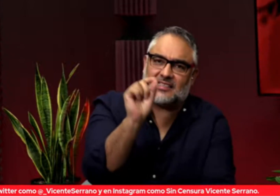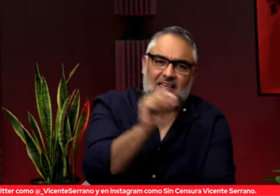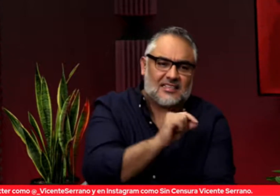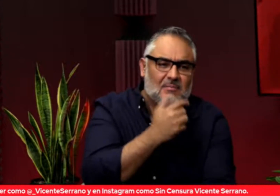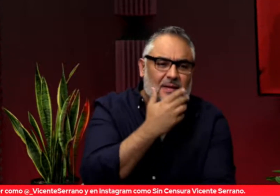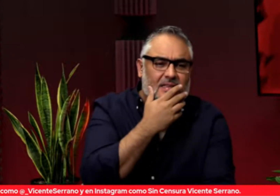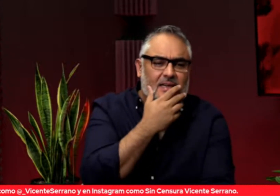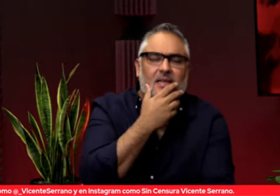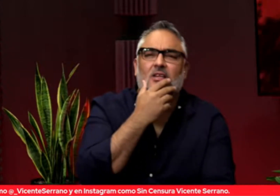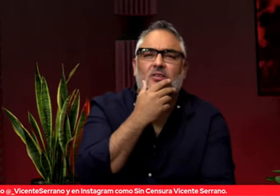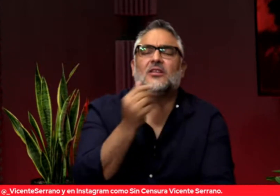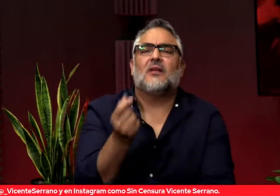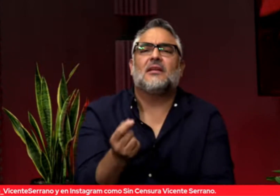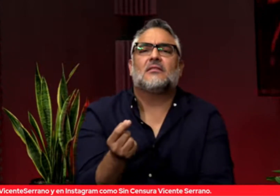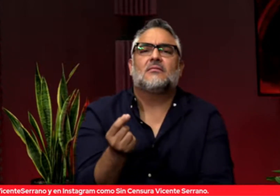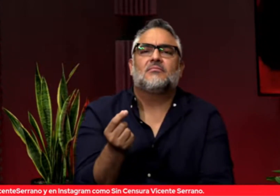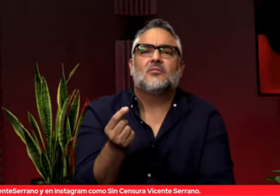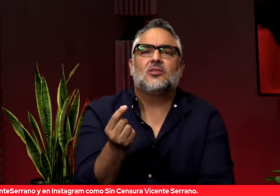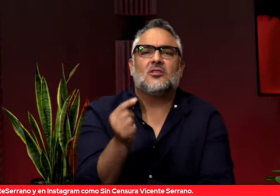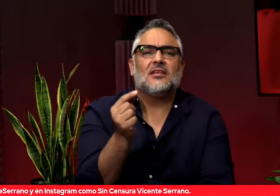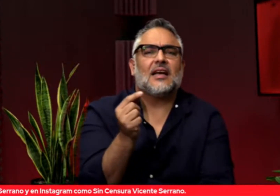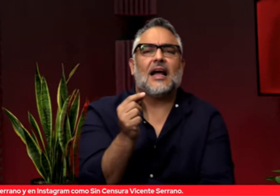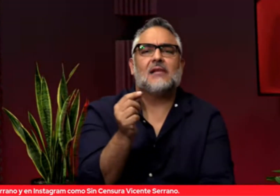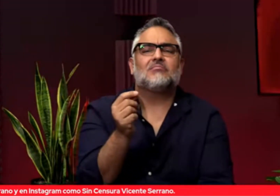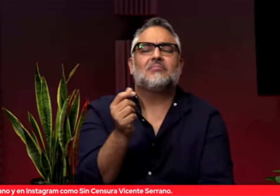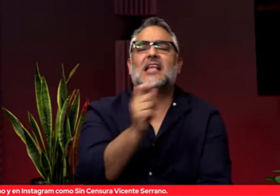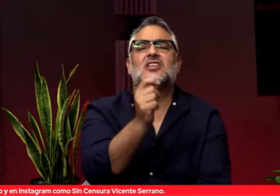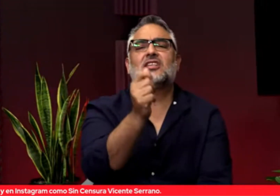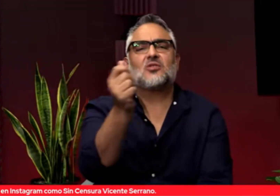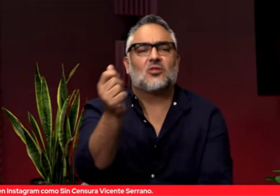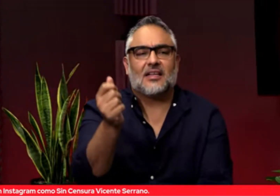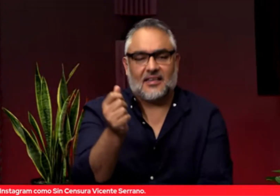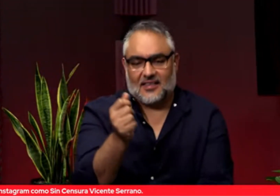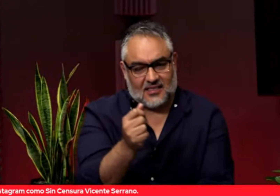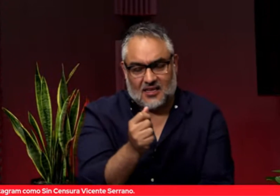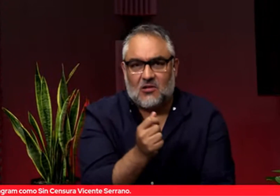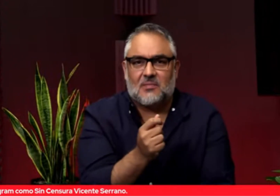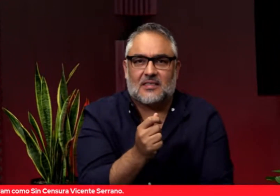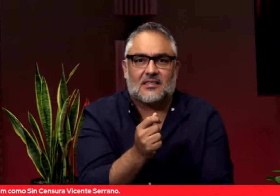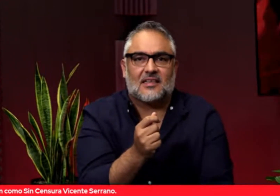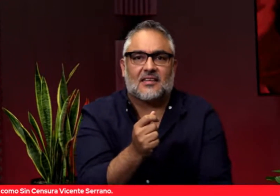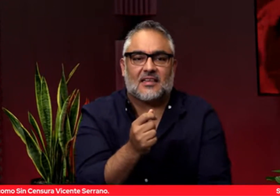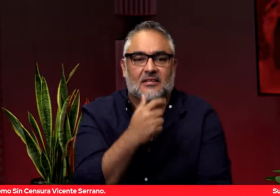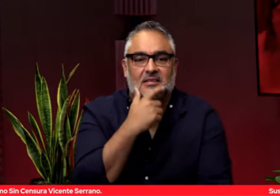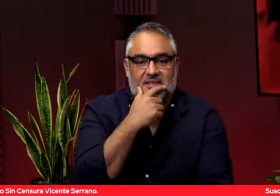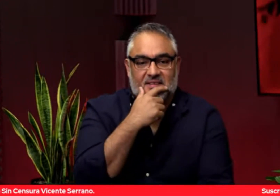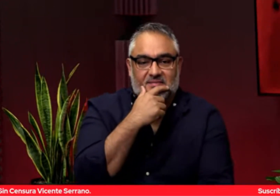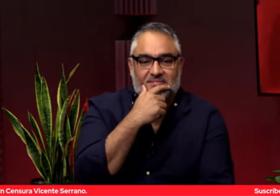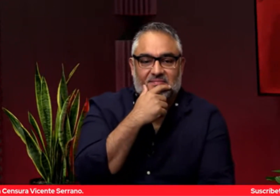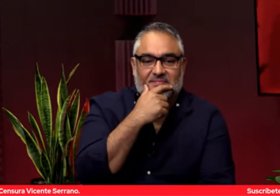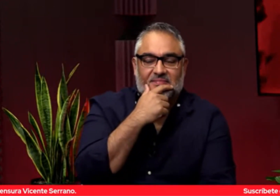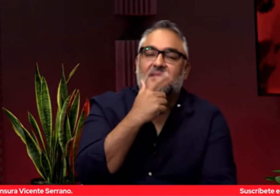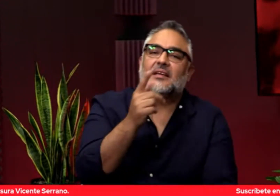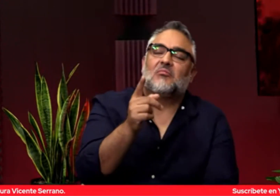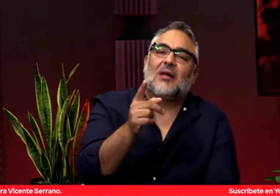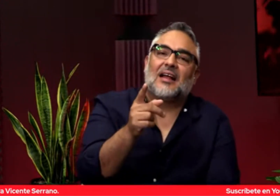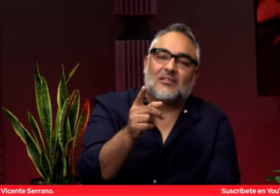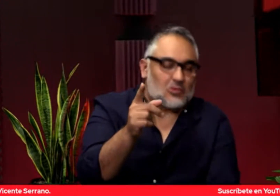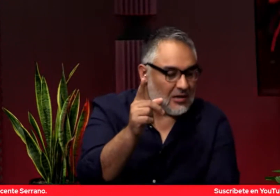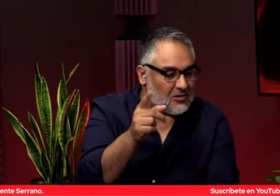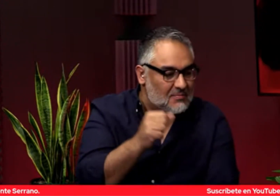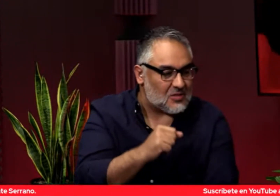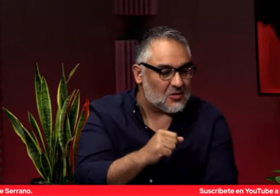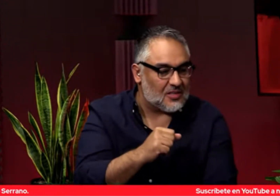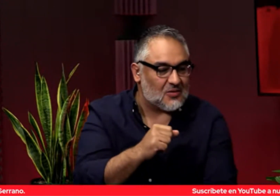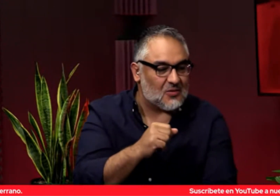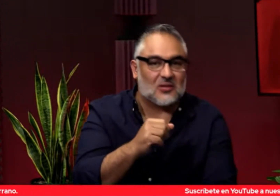la cereza al pastel. Don David, ¿no tendrá el chistorete que se sacó el presidente? Van a